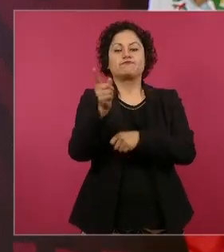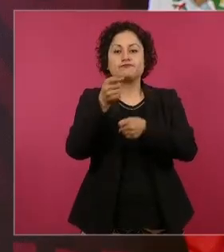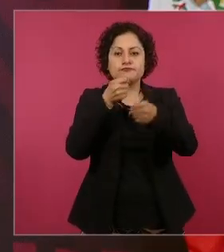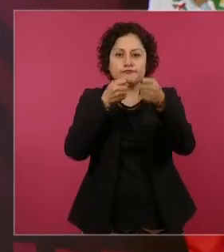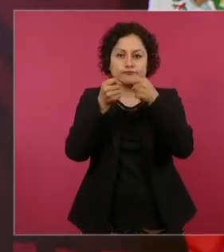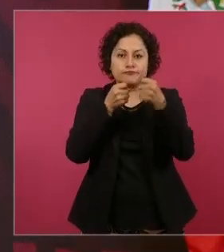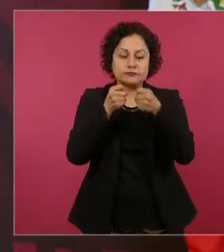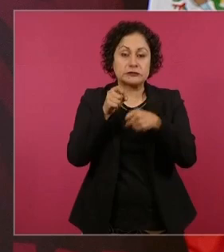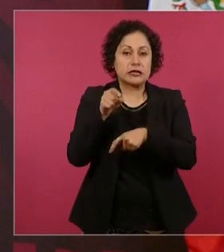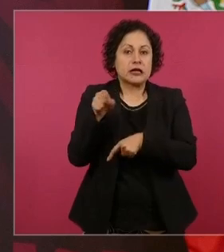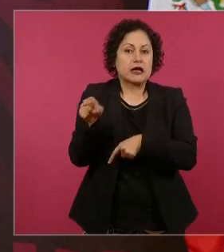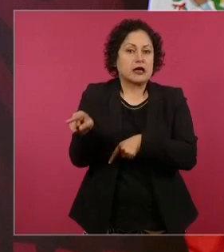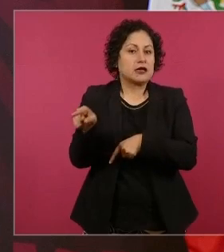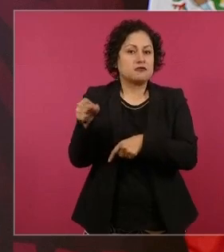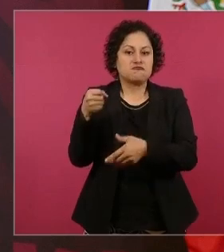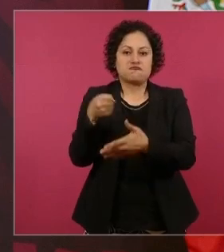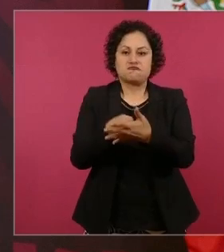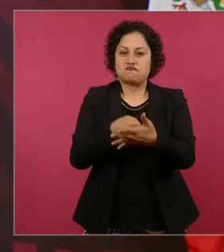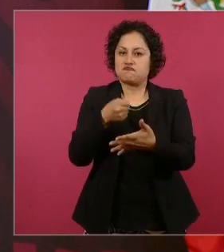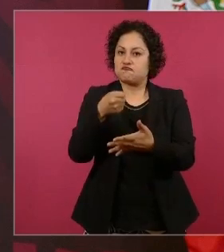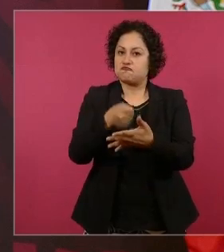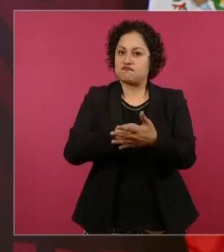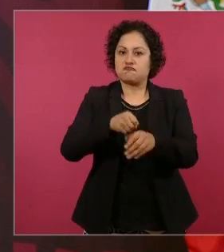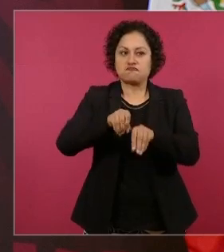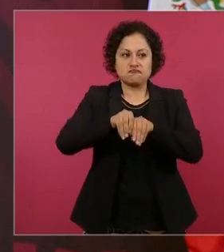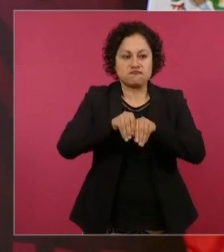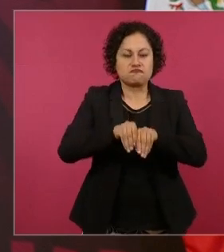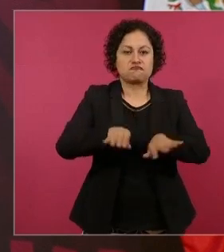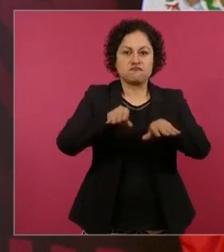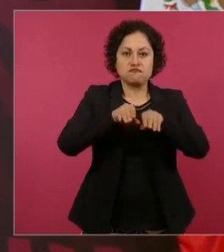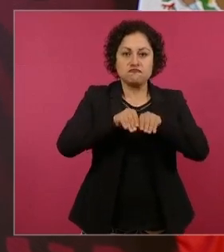expresión en nuestro país,